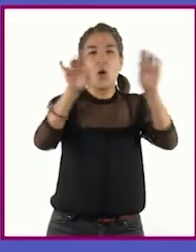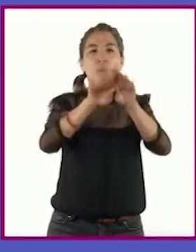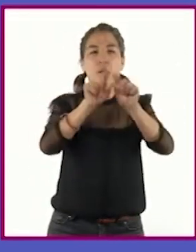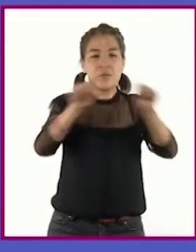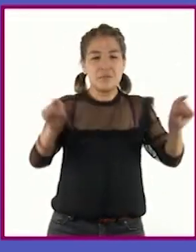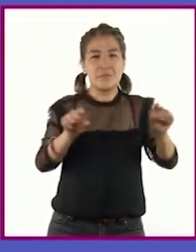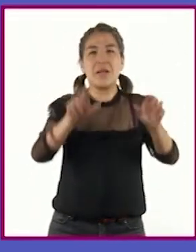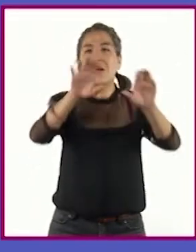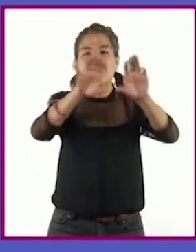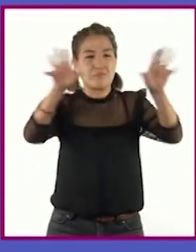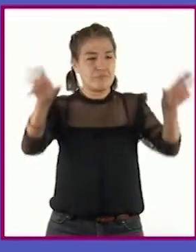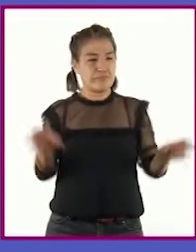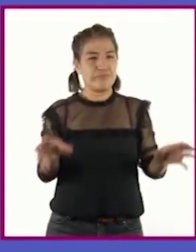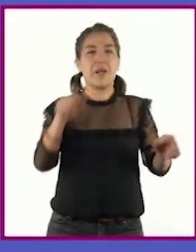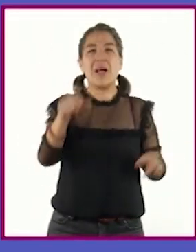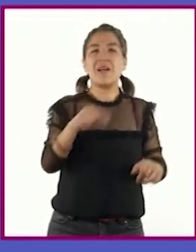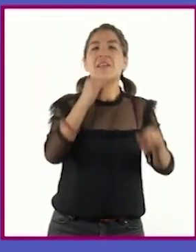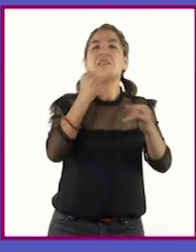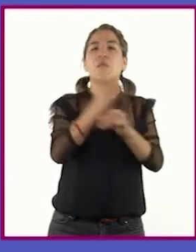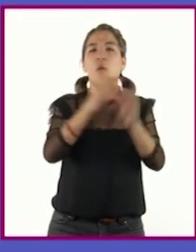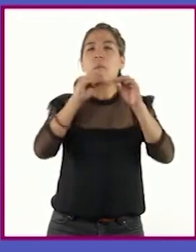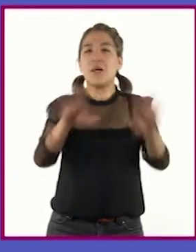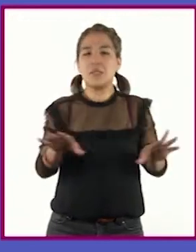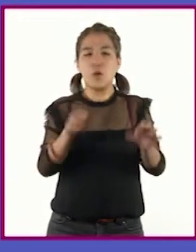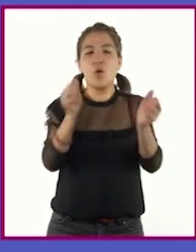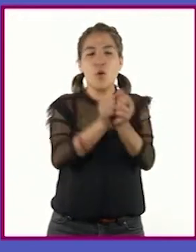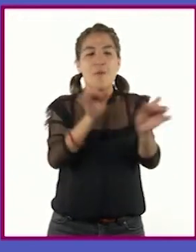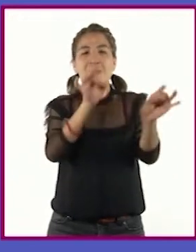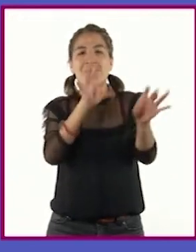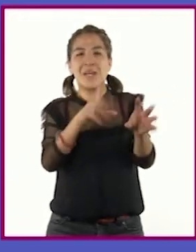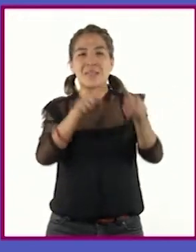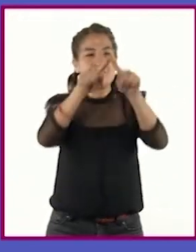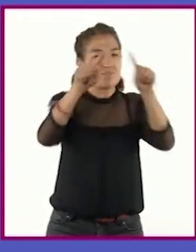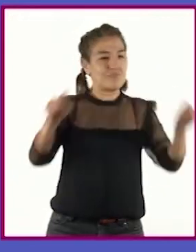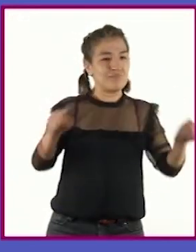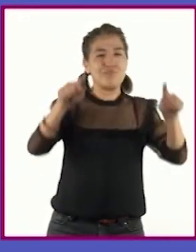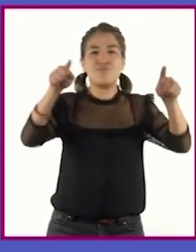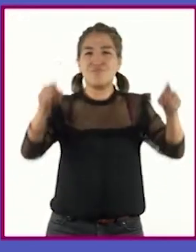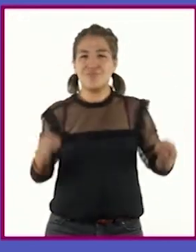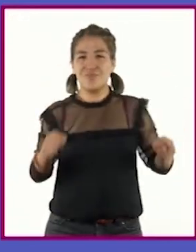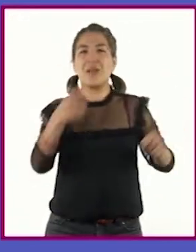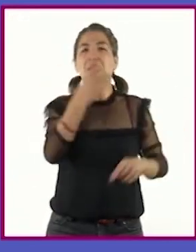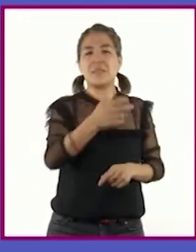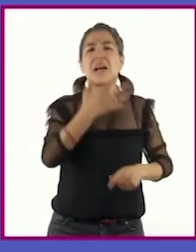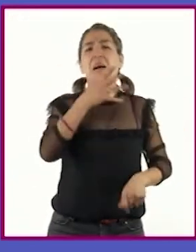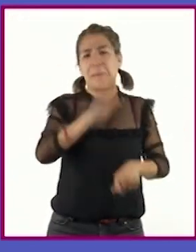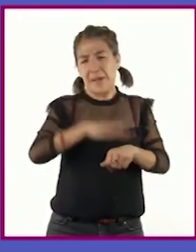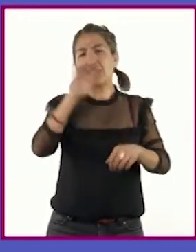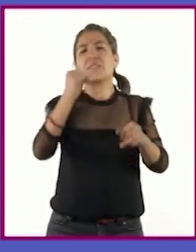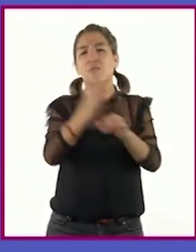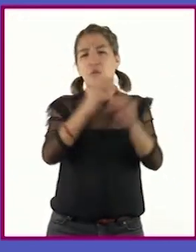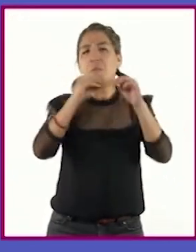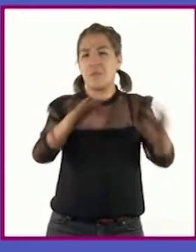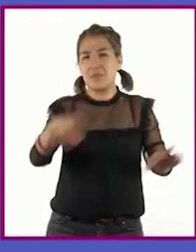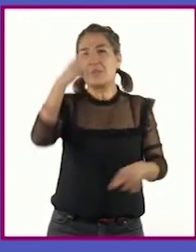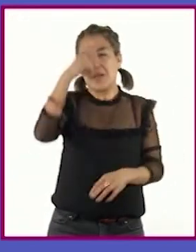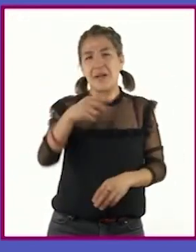estarán relacionados a través de flechas. Yo he visto que hay más esquemas para organizar la